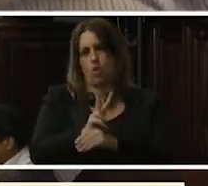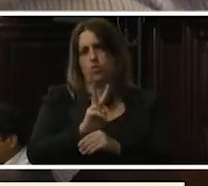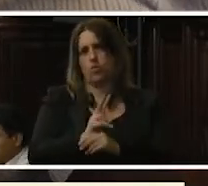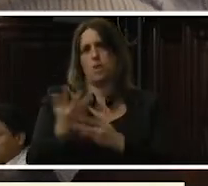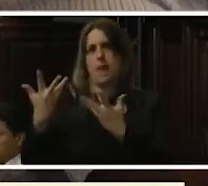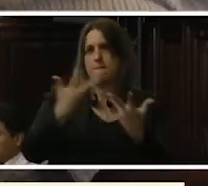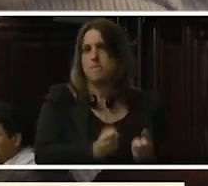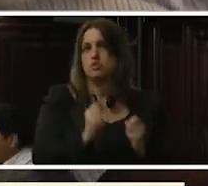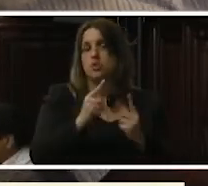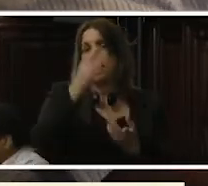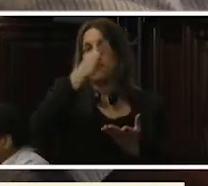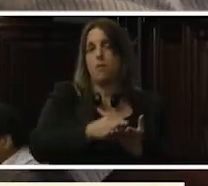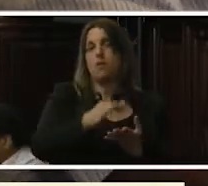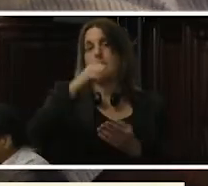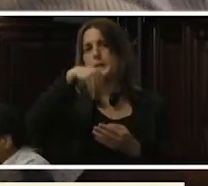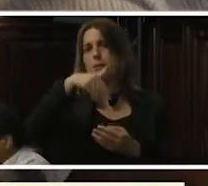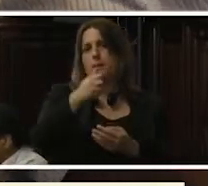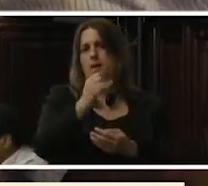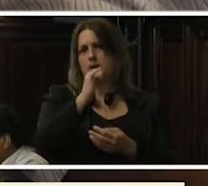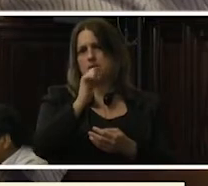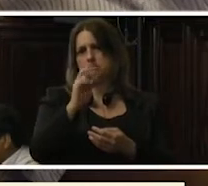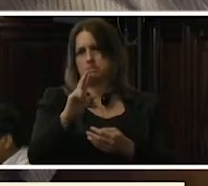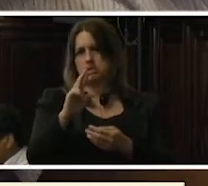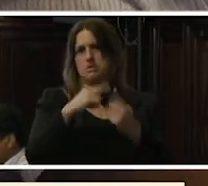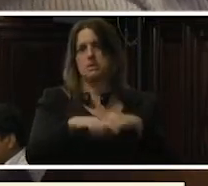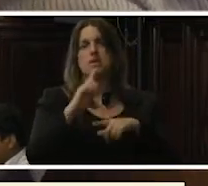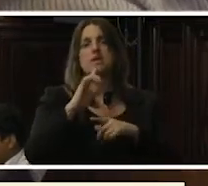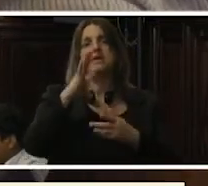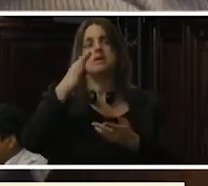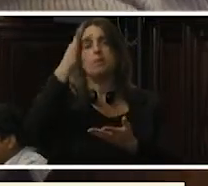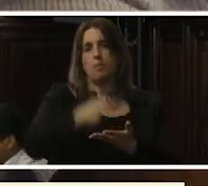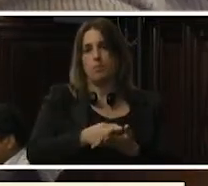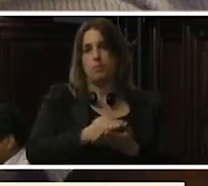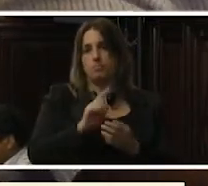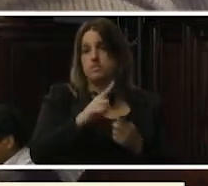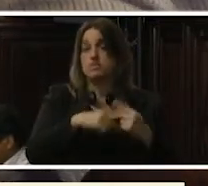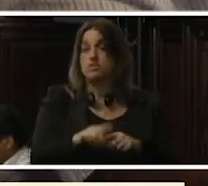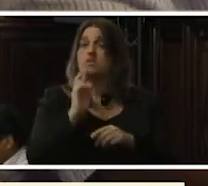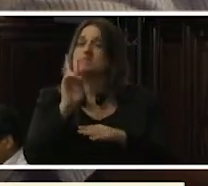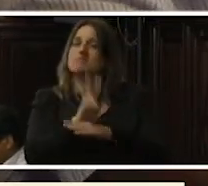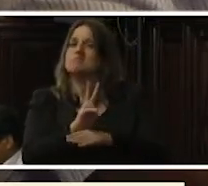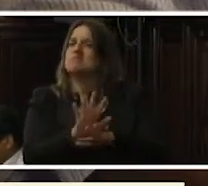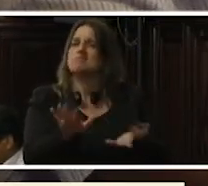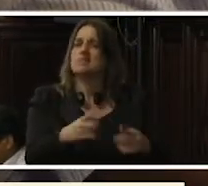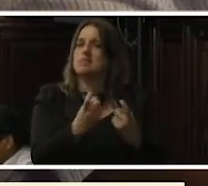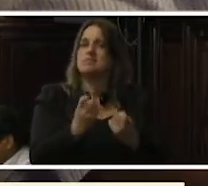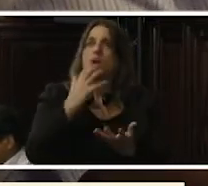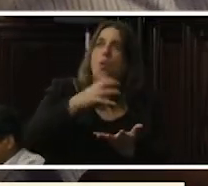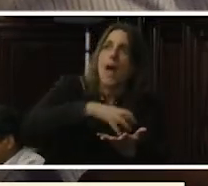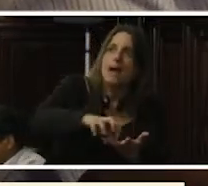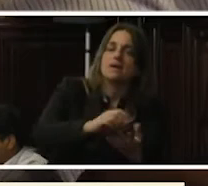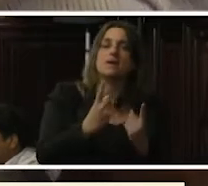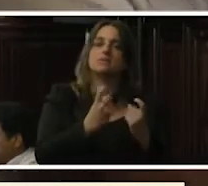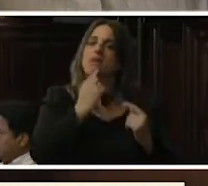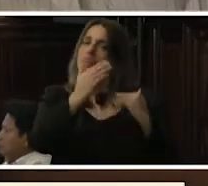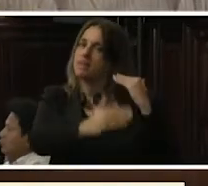pueblo Mapayerri en el municipio de Cumaribo, departamento del Bichá. El resguardo debe comprender un área que permita el desarrollo